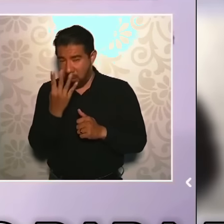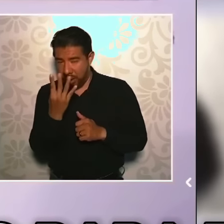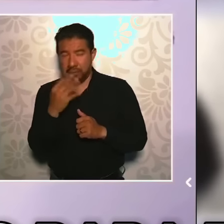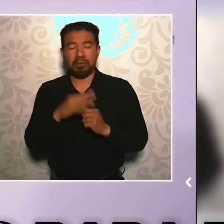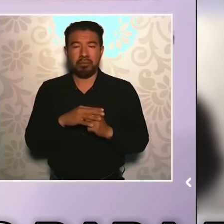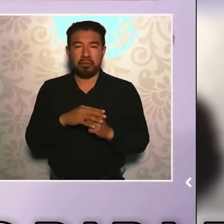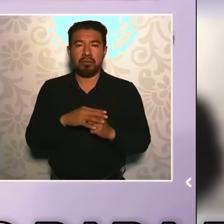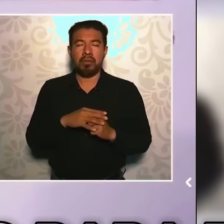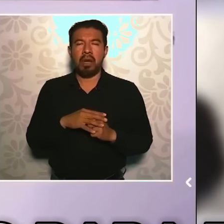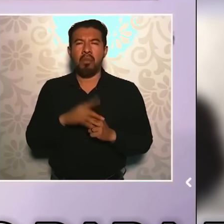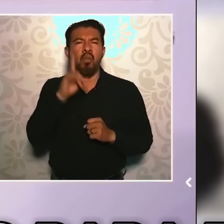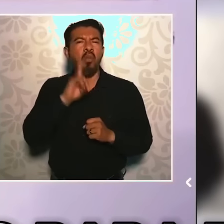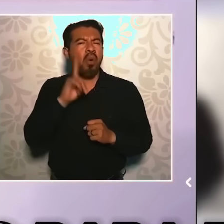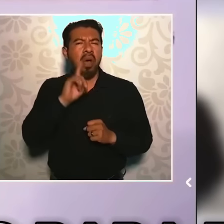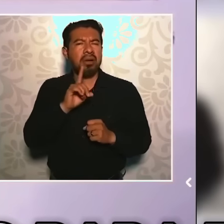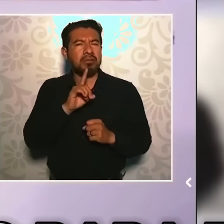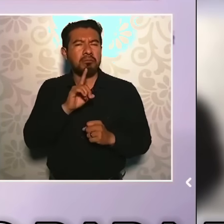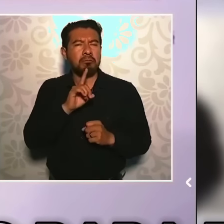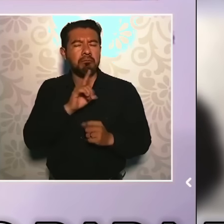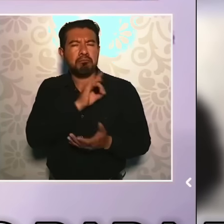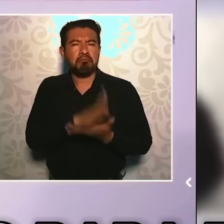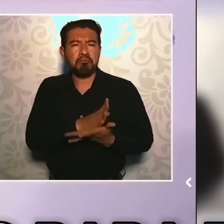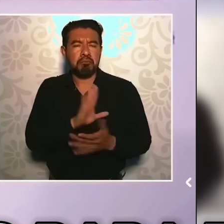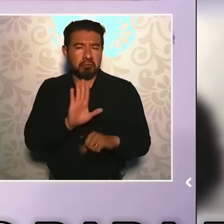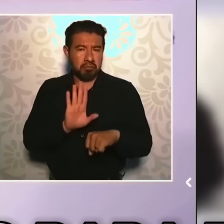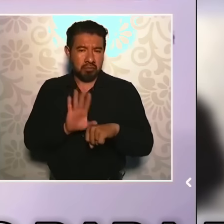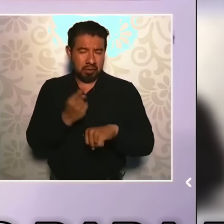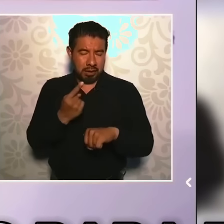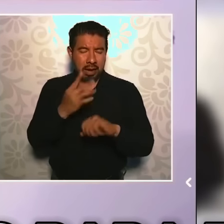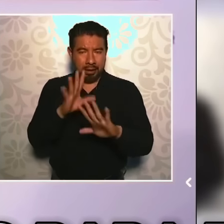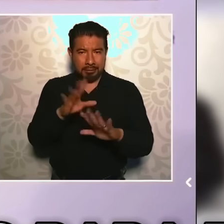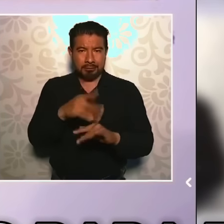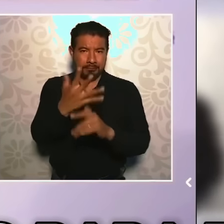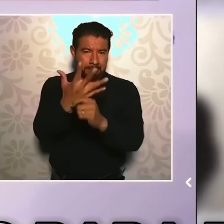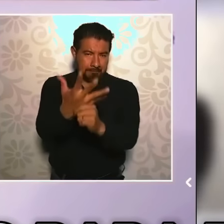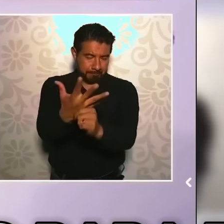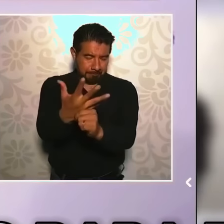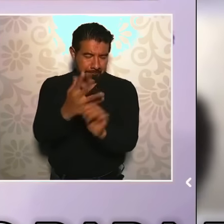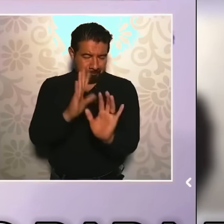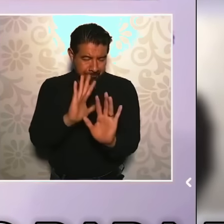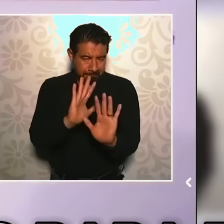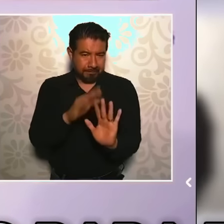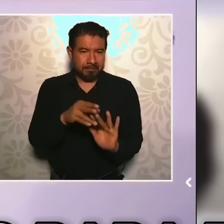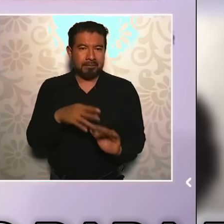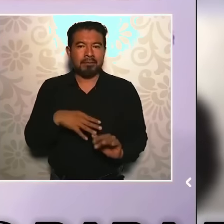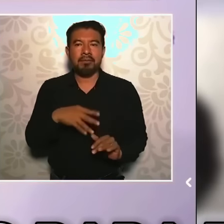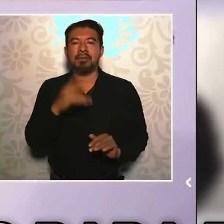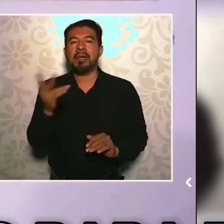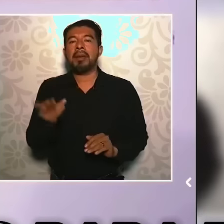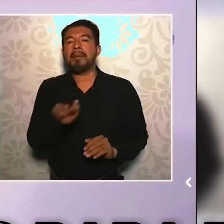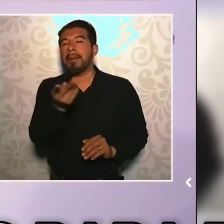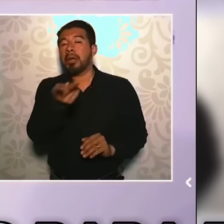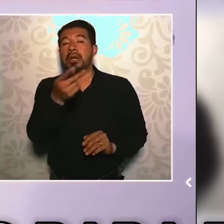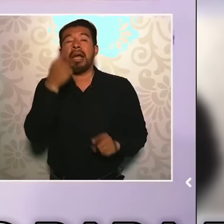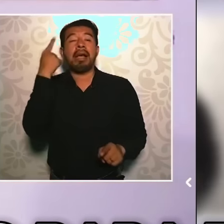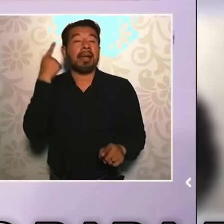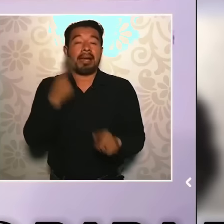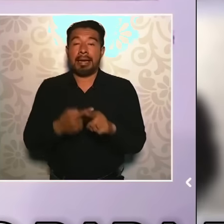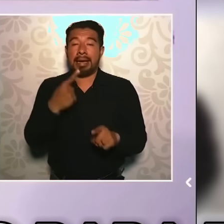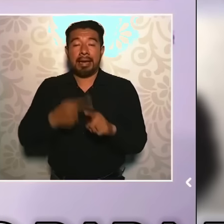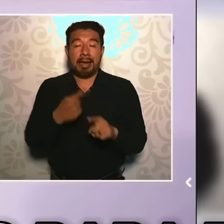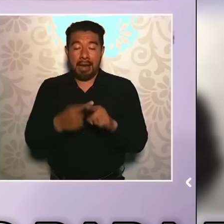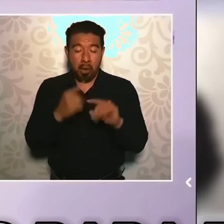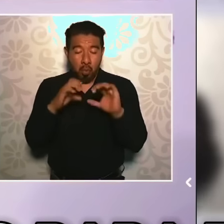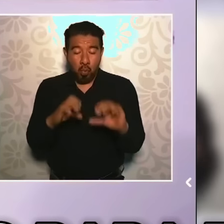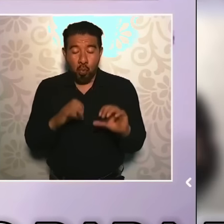Bueno, ustedes me lo van a decir. ¿Quiénes somos las que principalmente cuidamos de